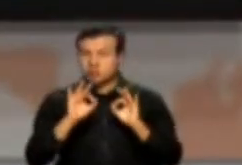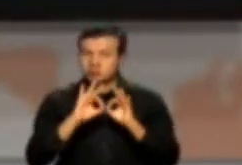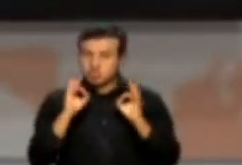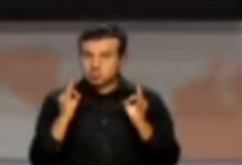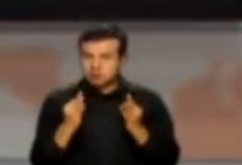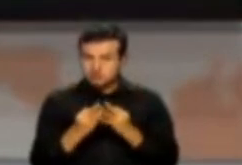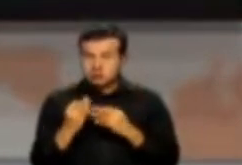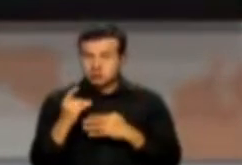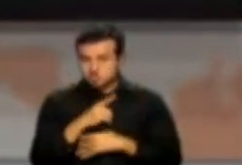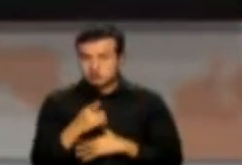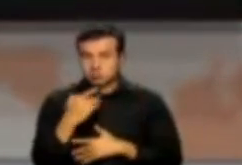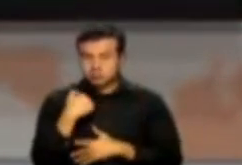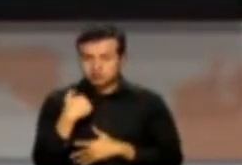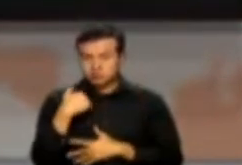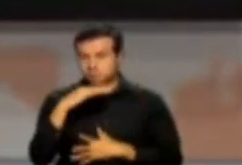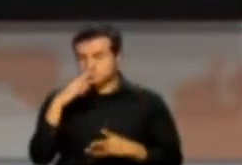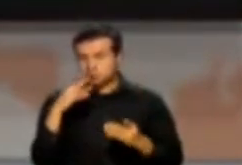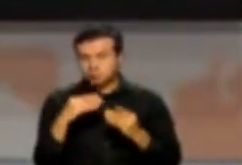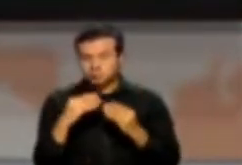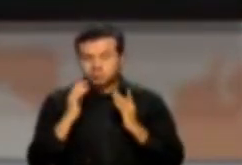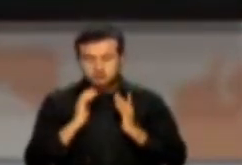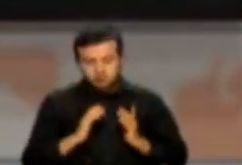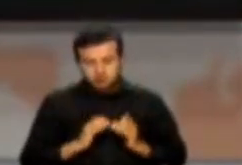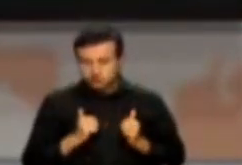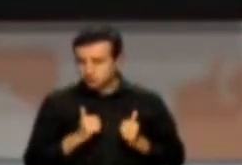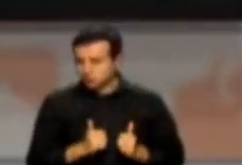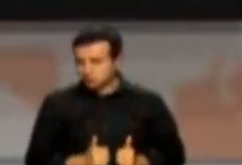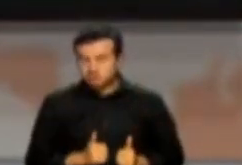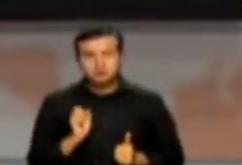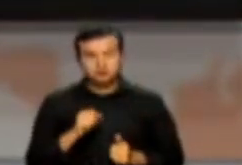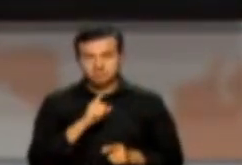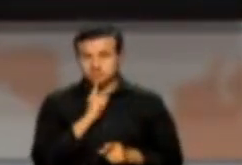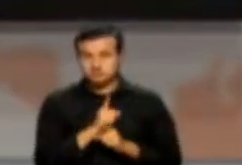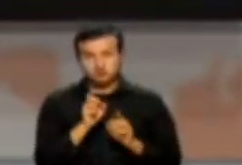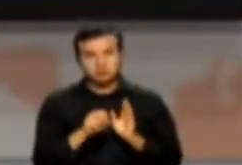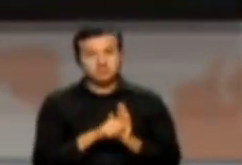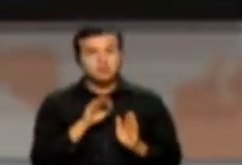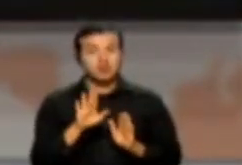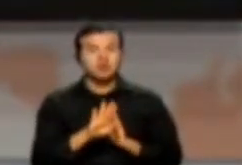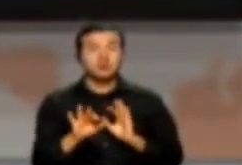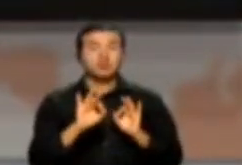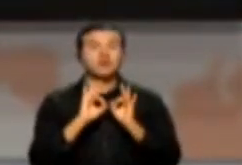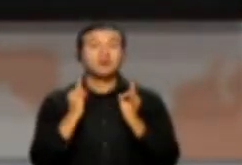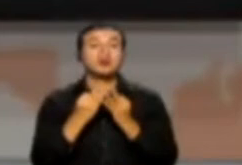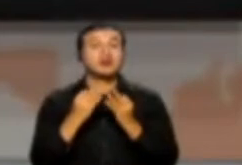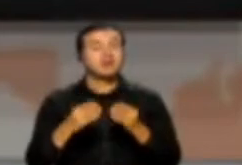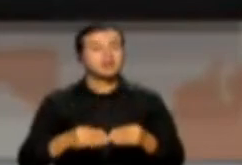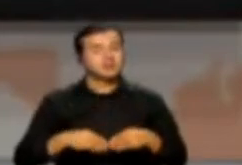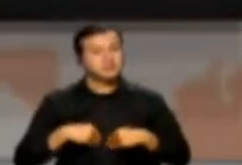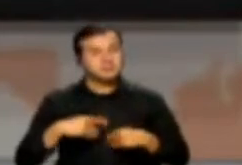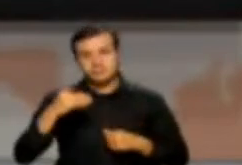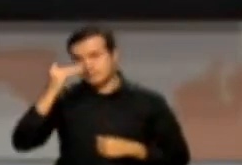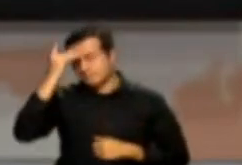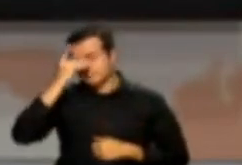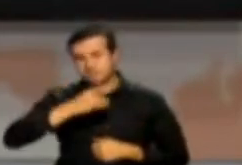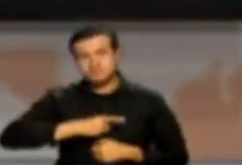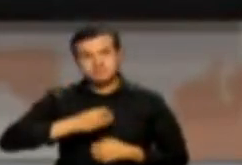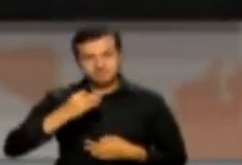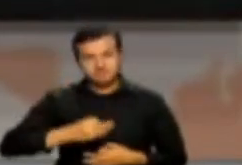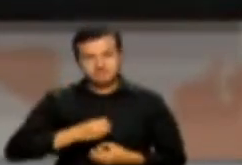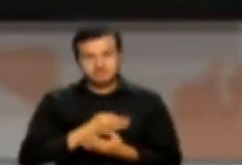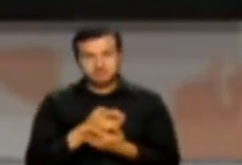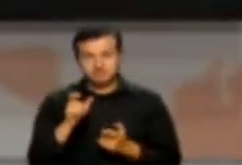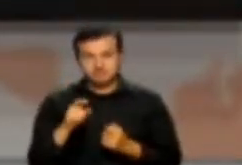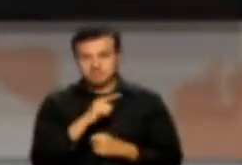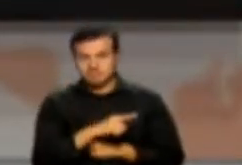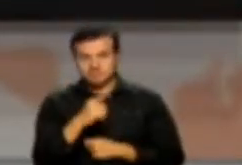tiene todos los órganos muy buenos para ser donantes pero la familia tiene que aceptar esa decisión de la